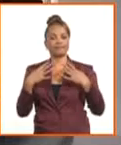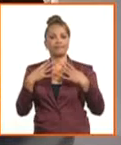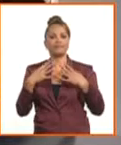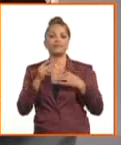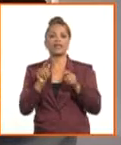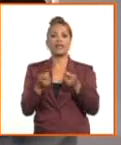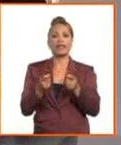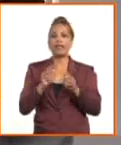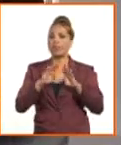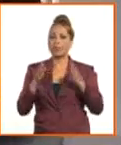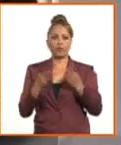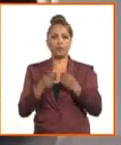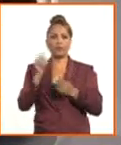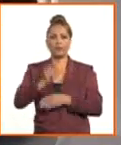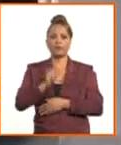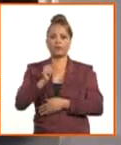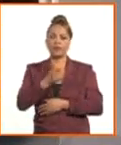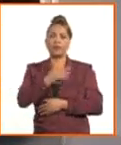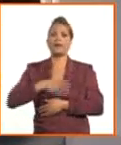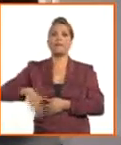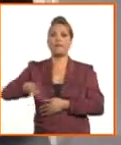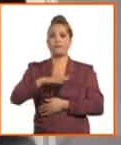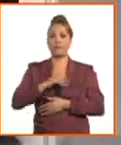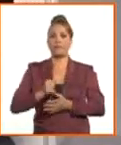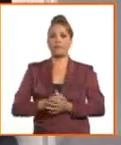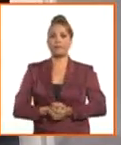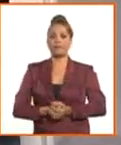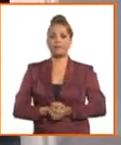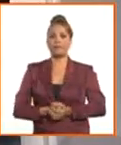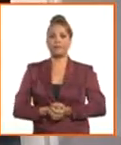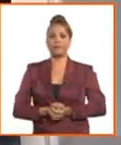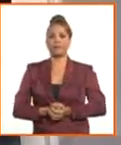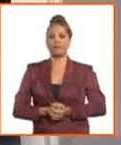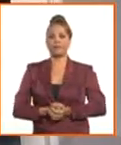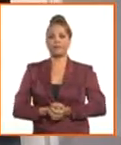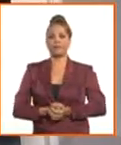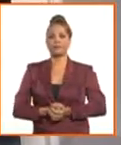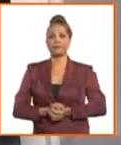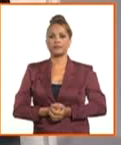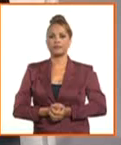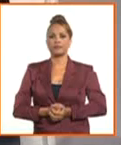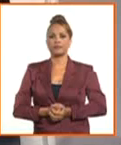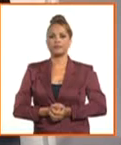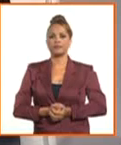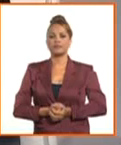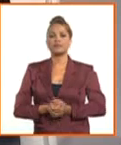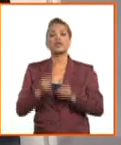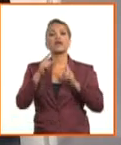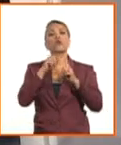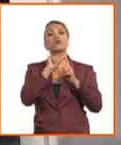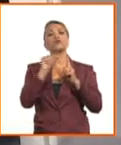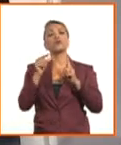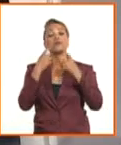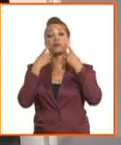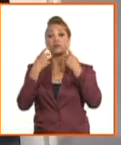oyentes y a todo nuestro pueblo. Como planteabas, un tema de gran interés para nuestra